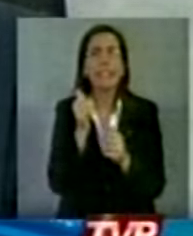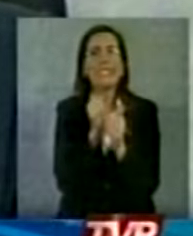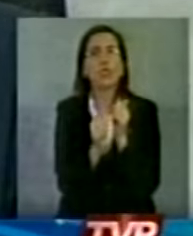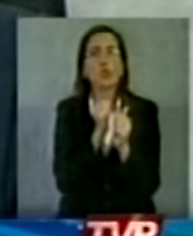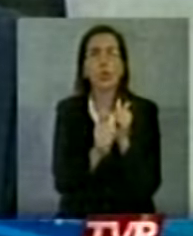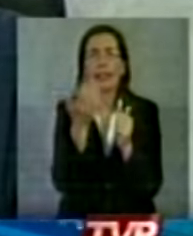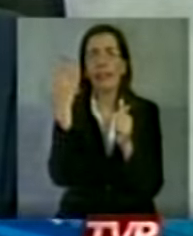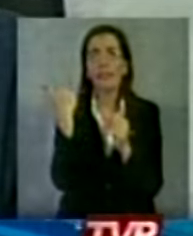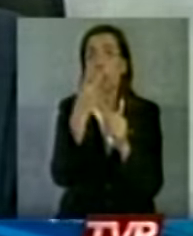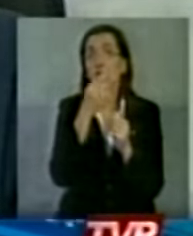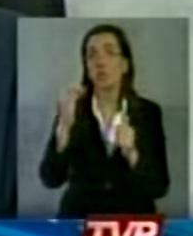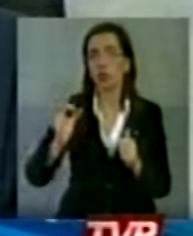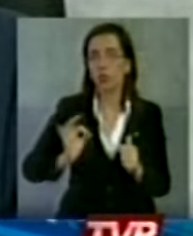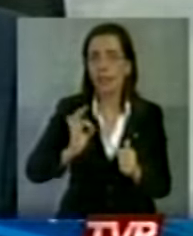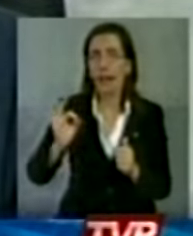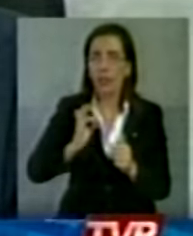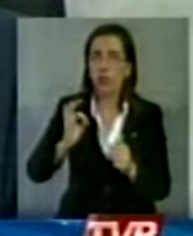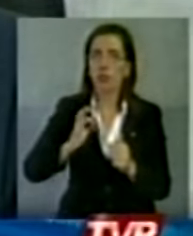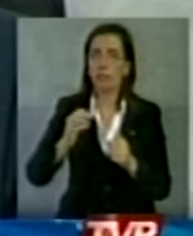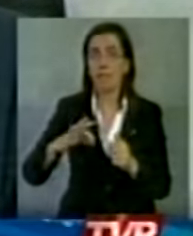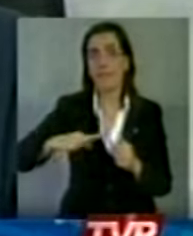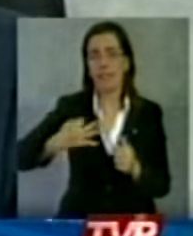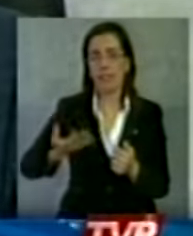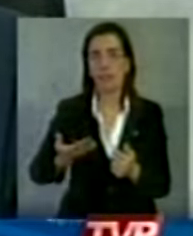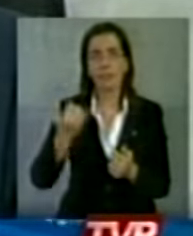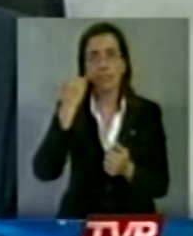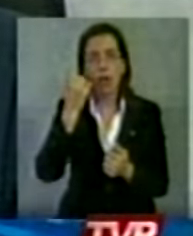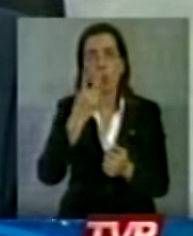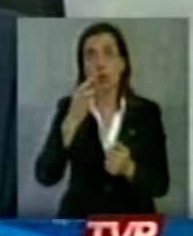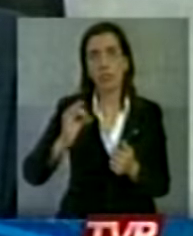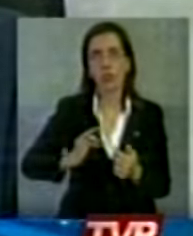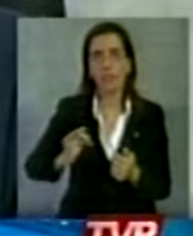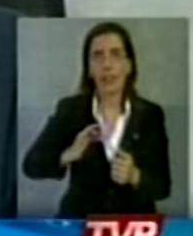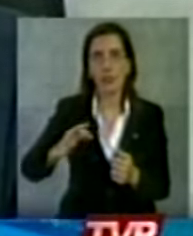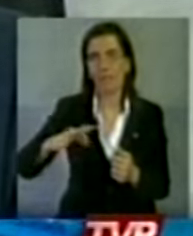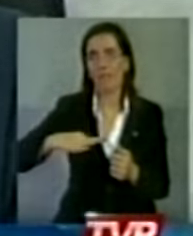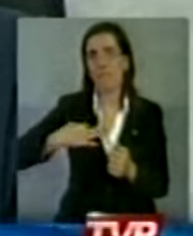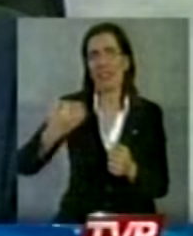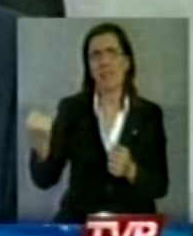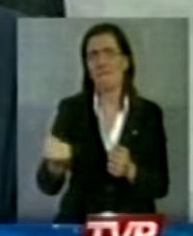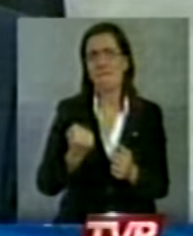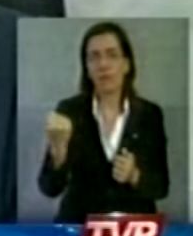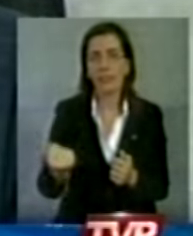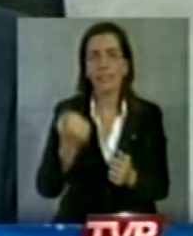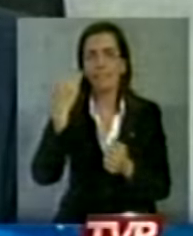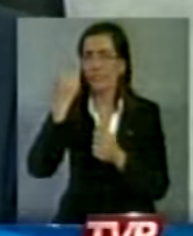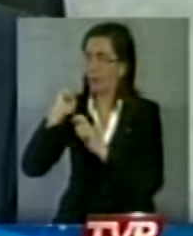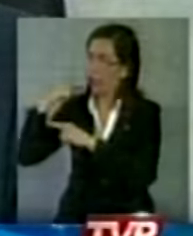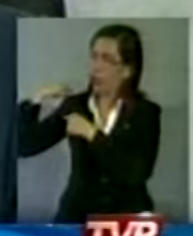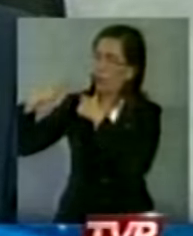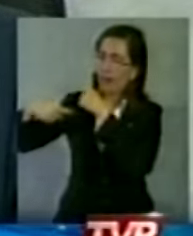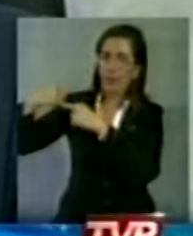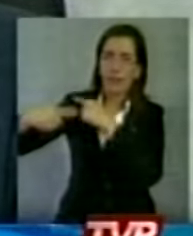200 años de vida. Nuestra historia bicentenaria, que nos hace herederos